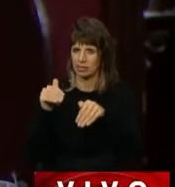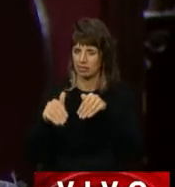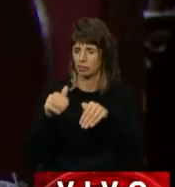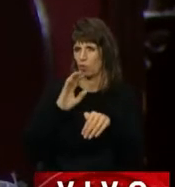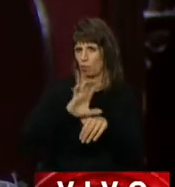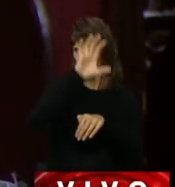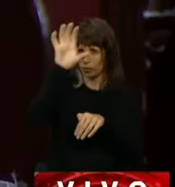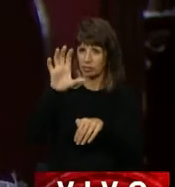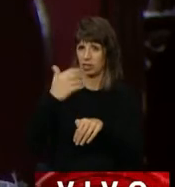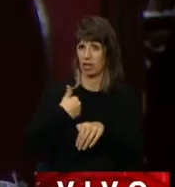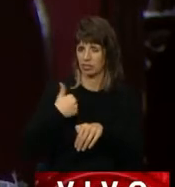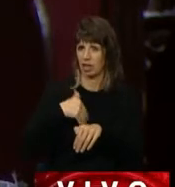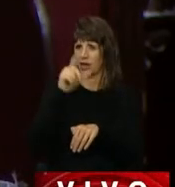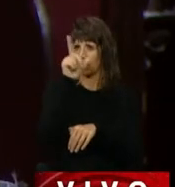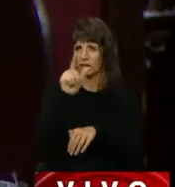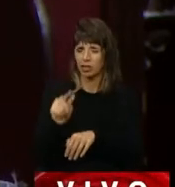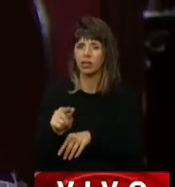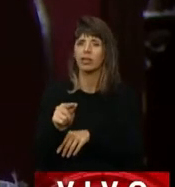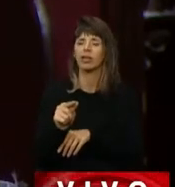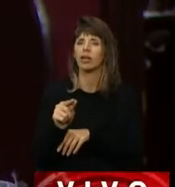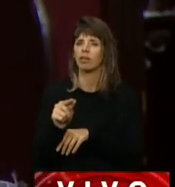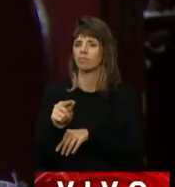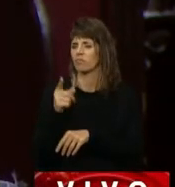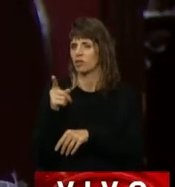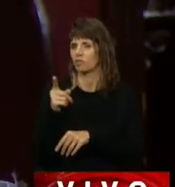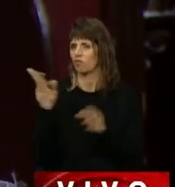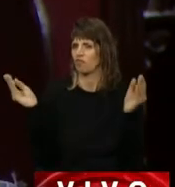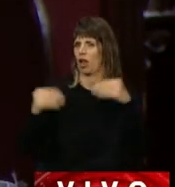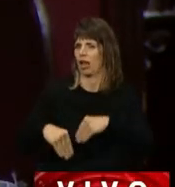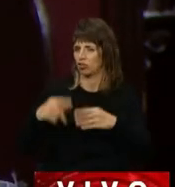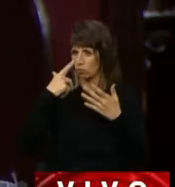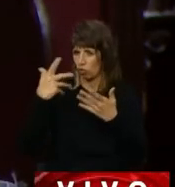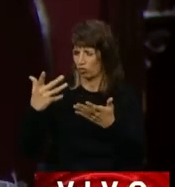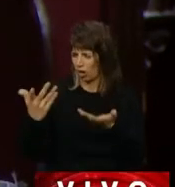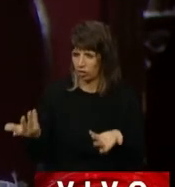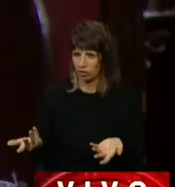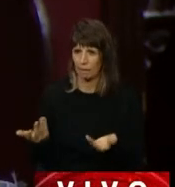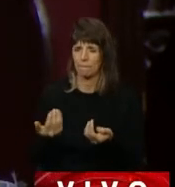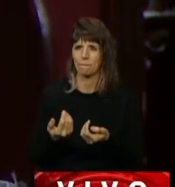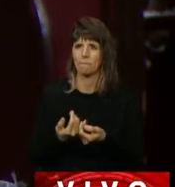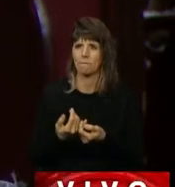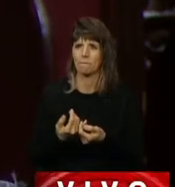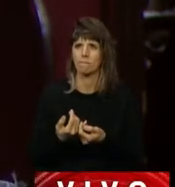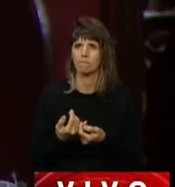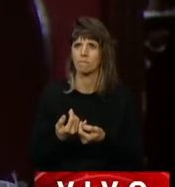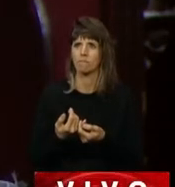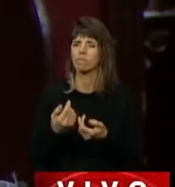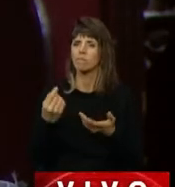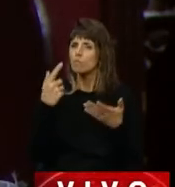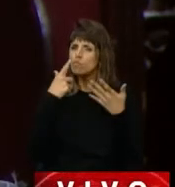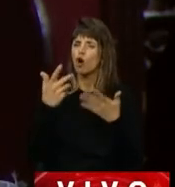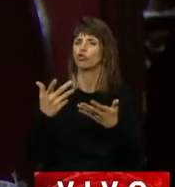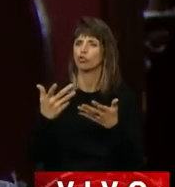nuestro país, y no han podido demostrar también, de manera absurda digo, una muestra